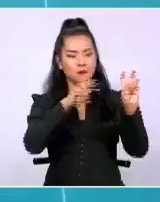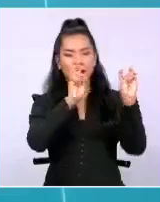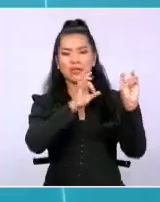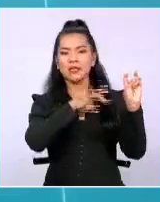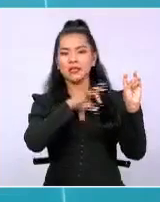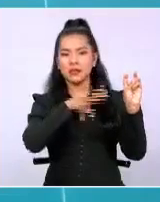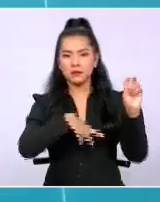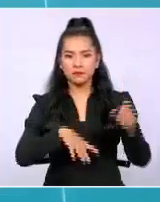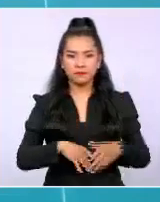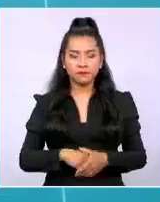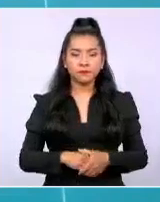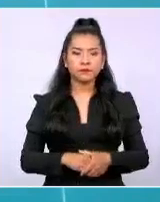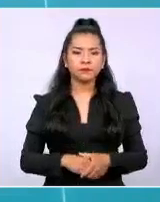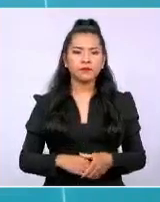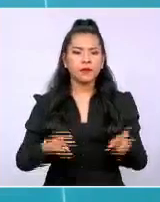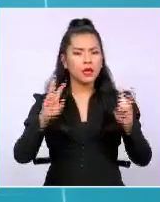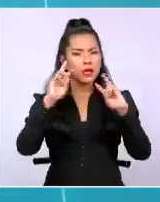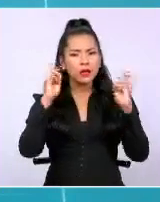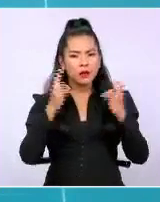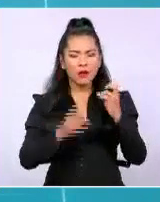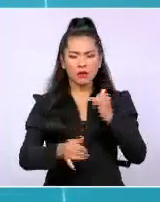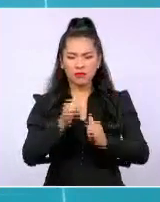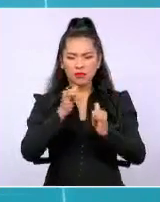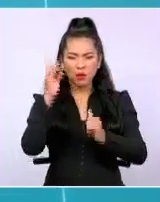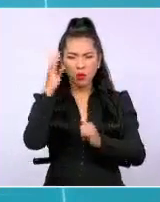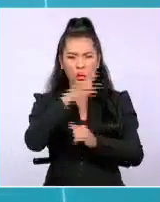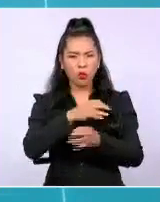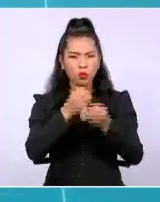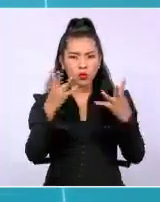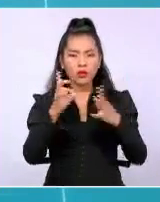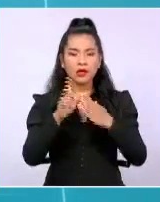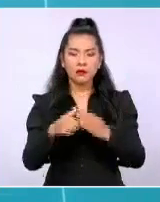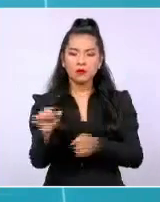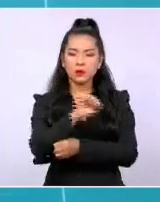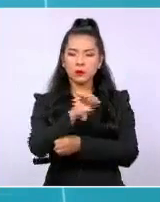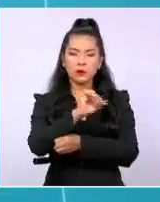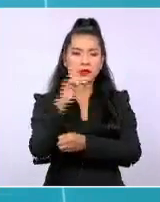A raíz del consumo de bebidas alcohólicas y el exceso de velocidad es que se registraron varios accidentes.